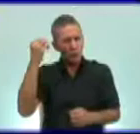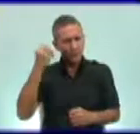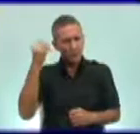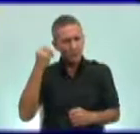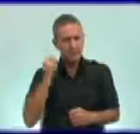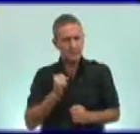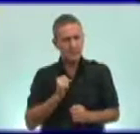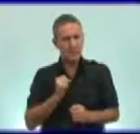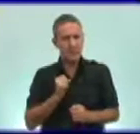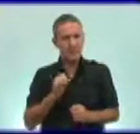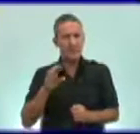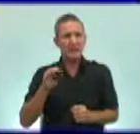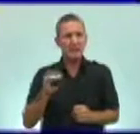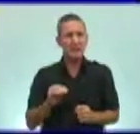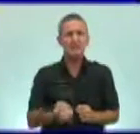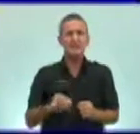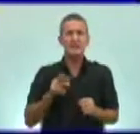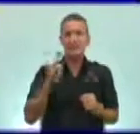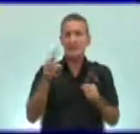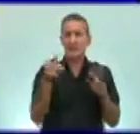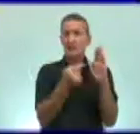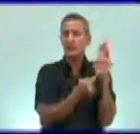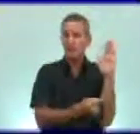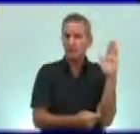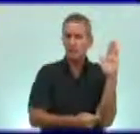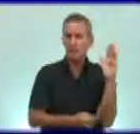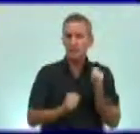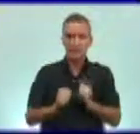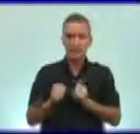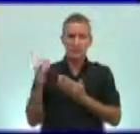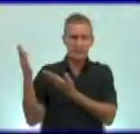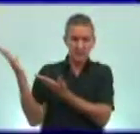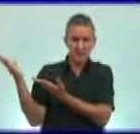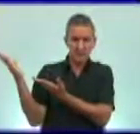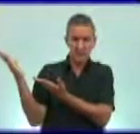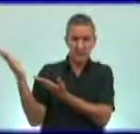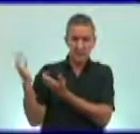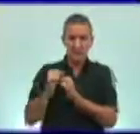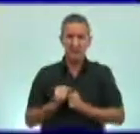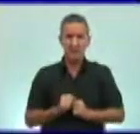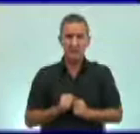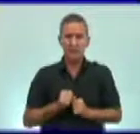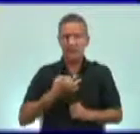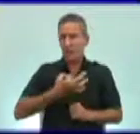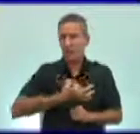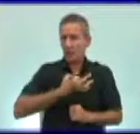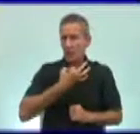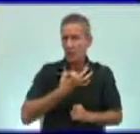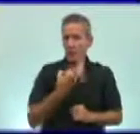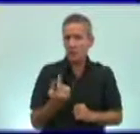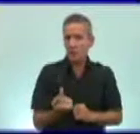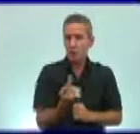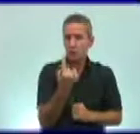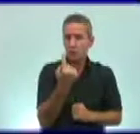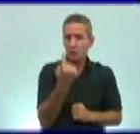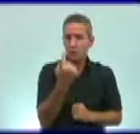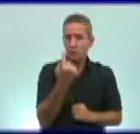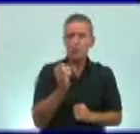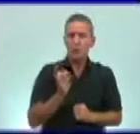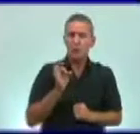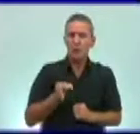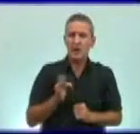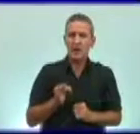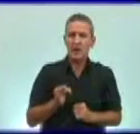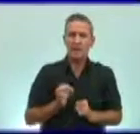determinados principios, tal como el autor, novelista y ensayista, que plantea, solo hay una verdad